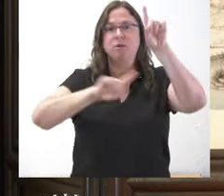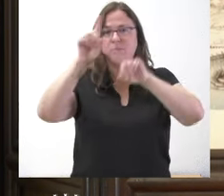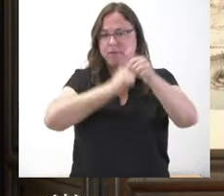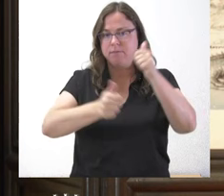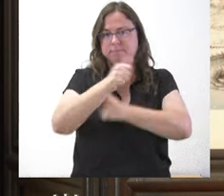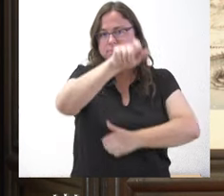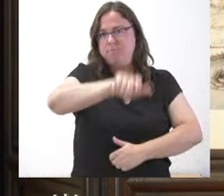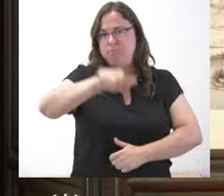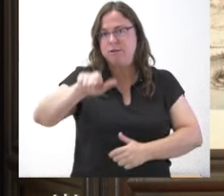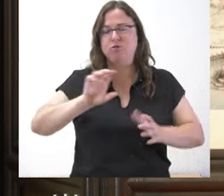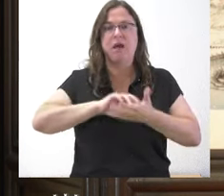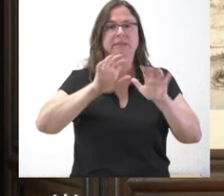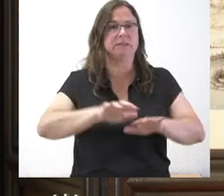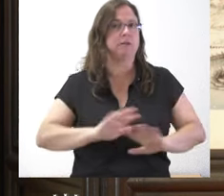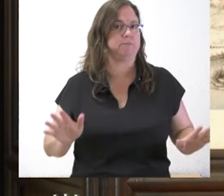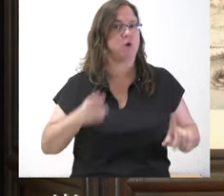Y esa es mi